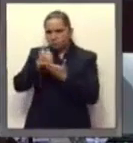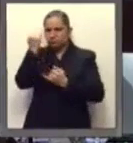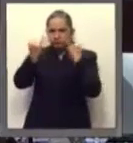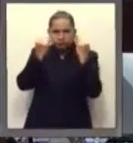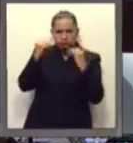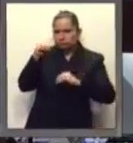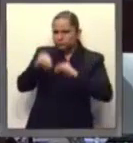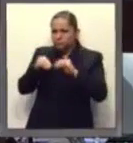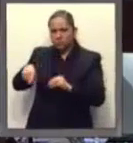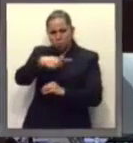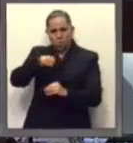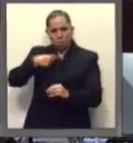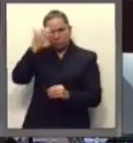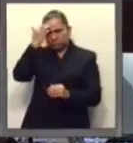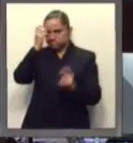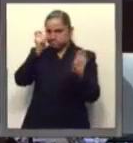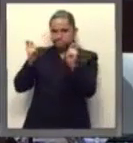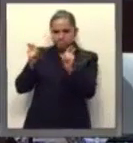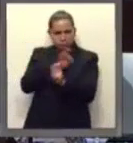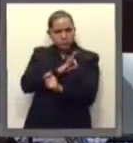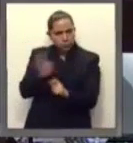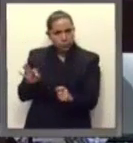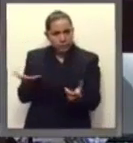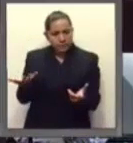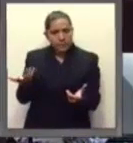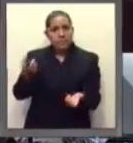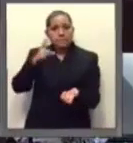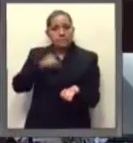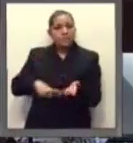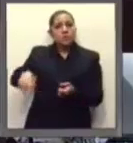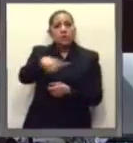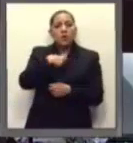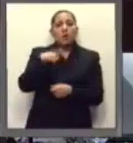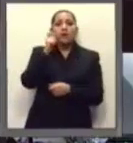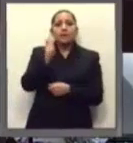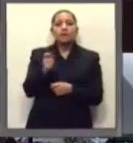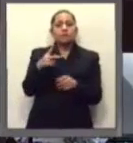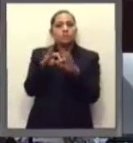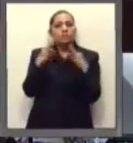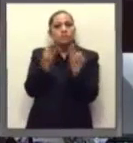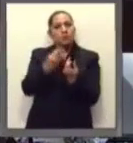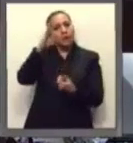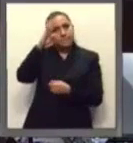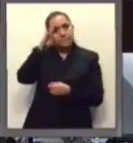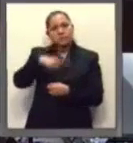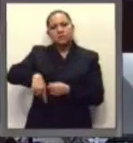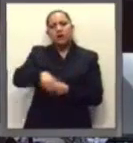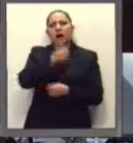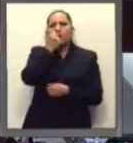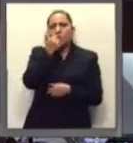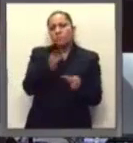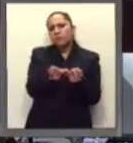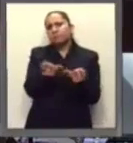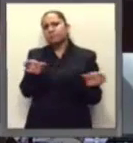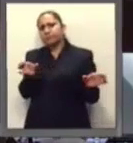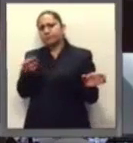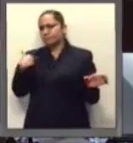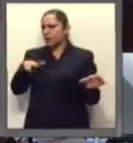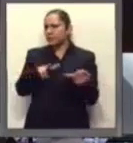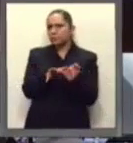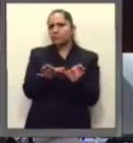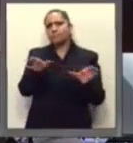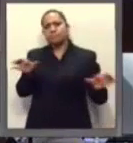y bien preparado. No gracias al sistema educativo caduco que se incula en las escuelas, sino a nuestra iniciativa y